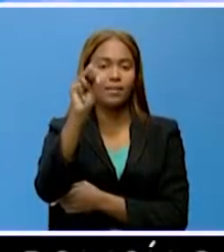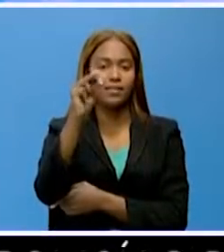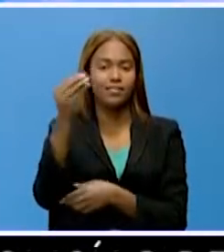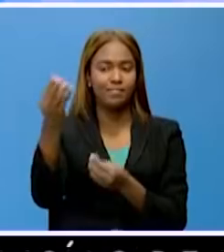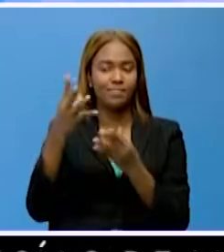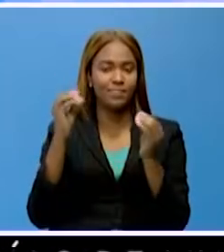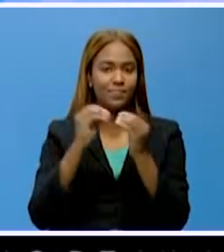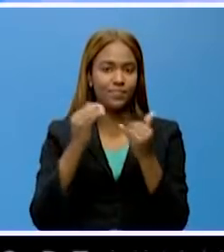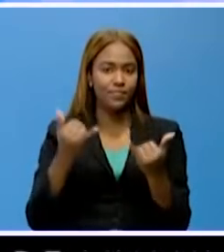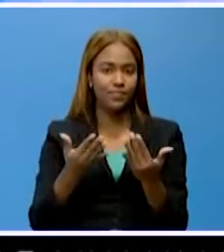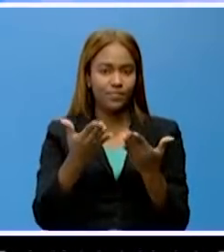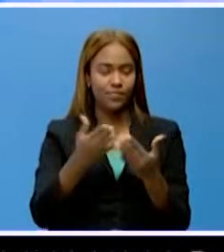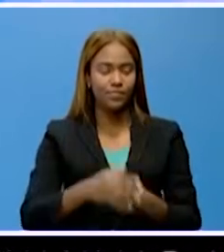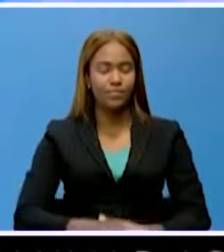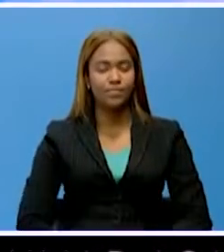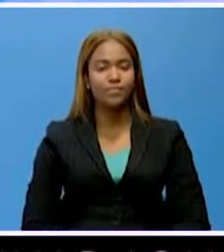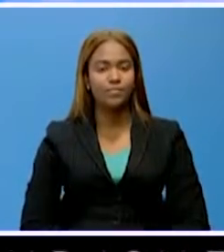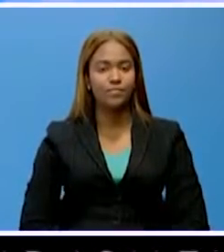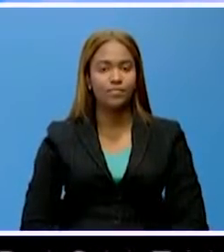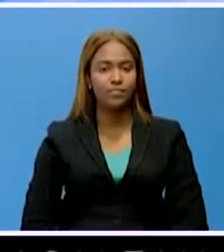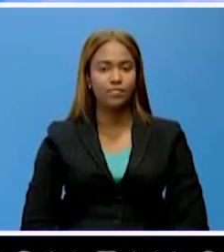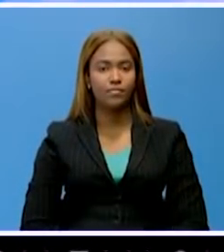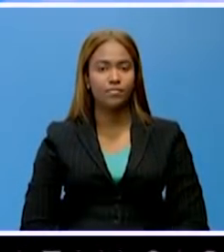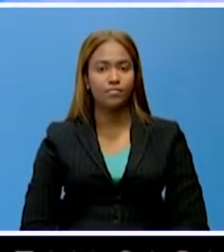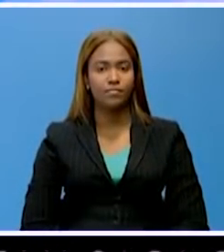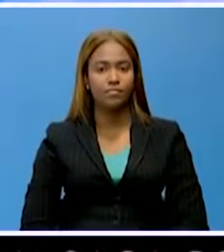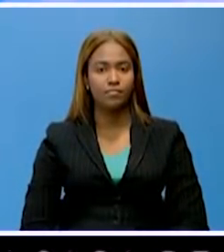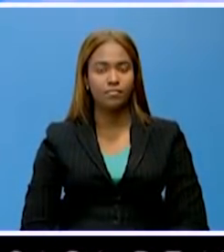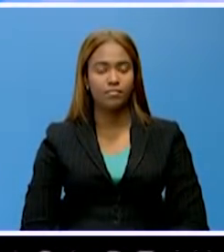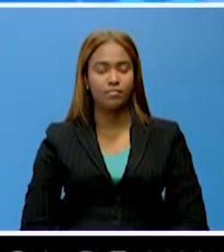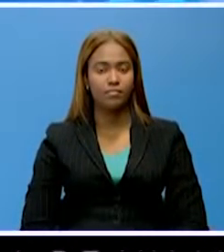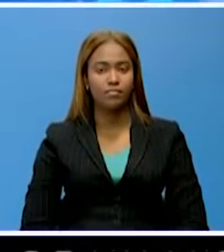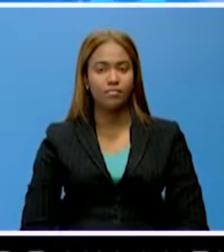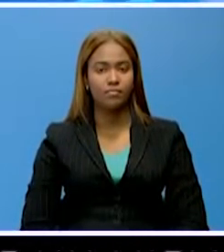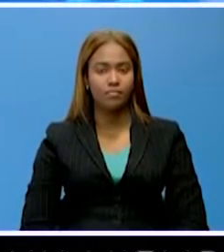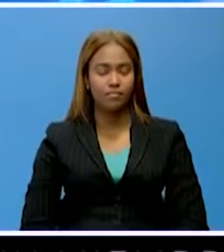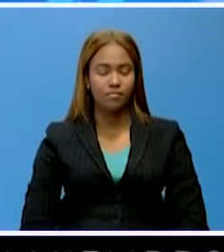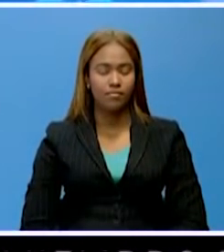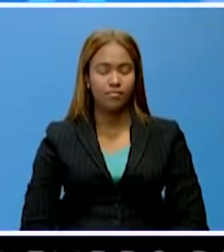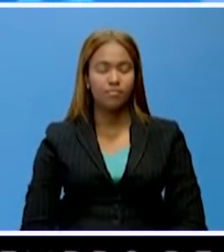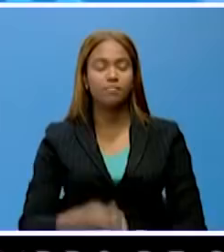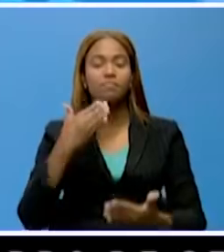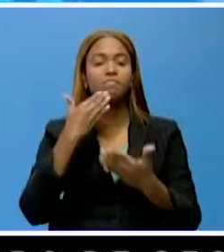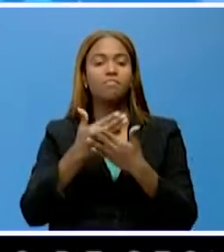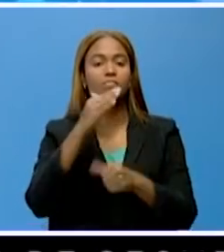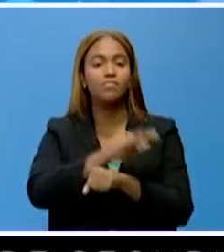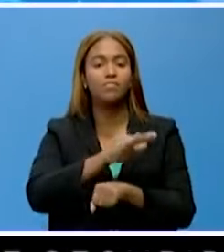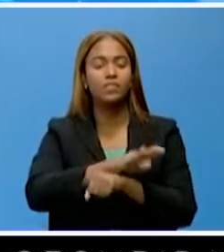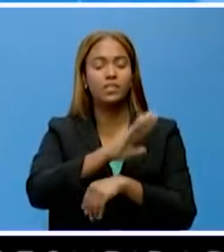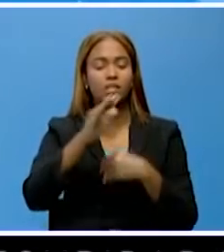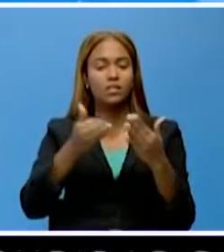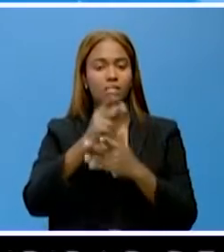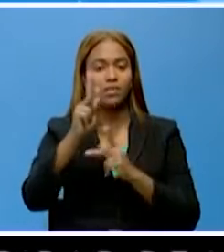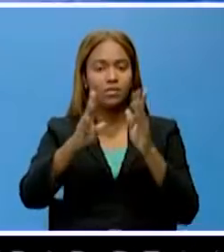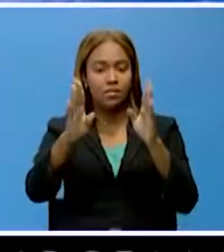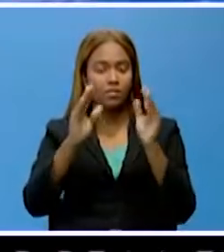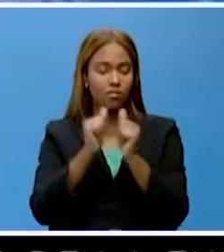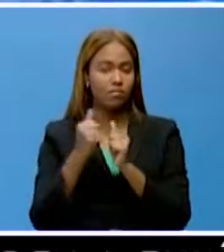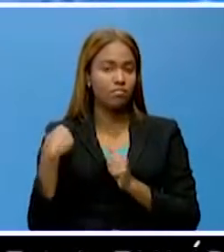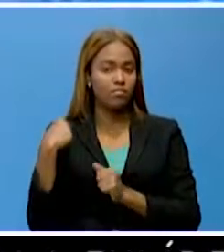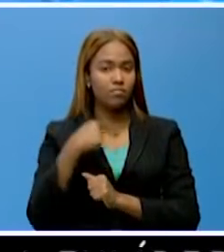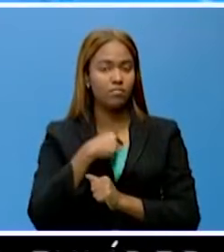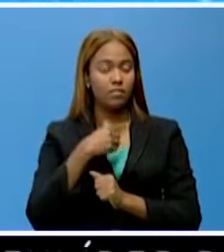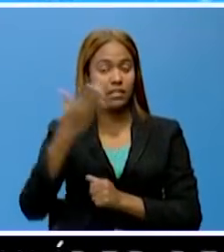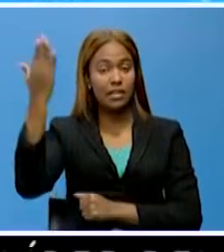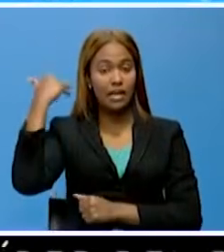los deportes, la mujer deportes de este negocio. Carmen, adelante. Buenas tardes, Alex y amigos televidentes. El